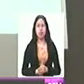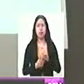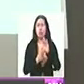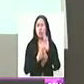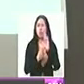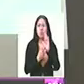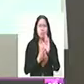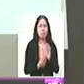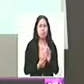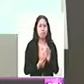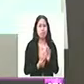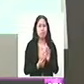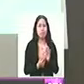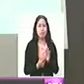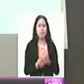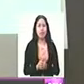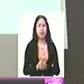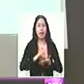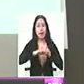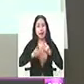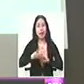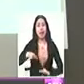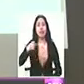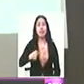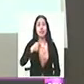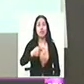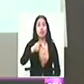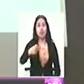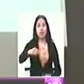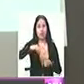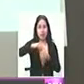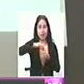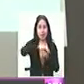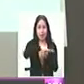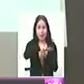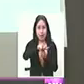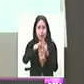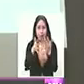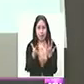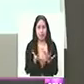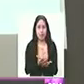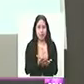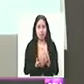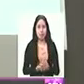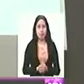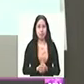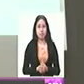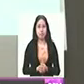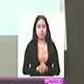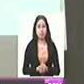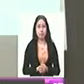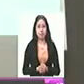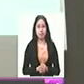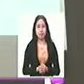muestra prácticamente la historia de la pandemia. Acá tenemos el reporte, esto no